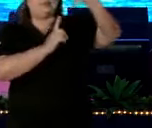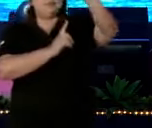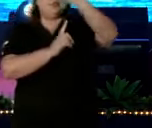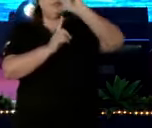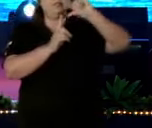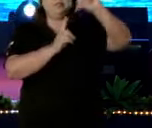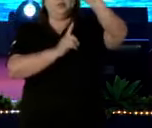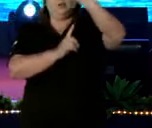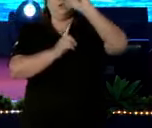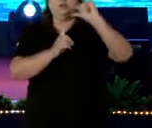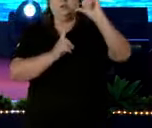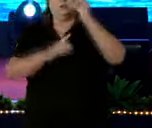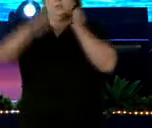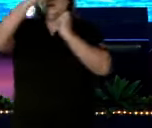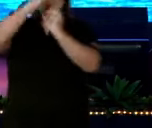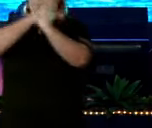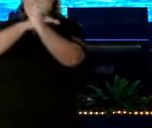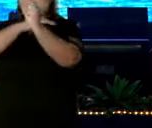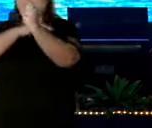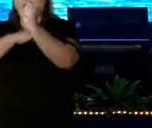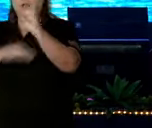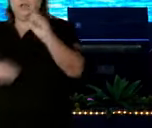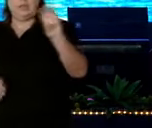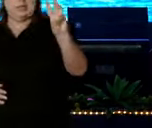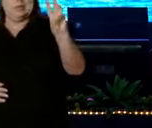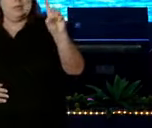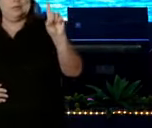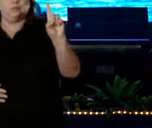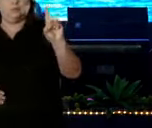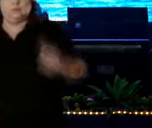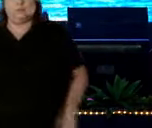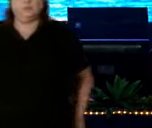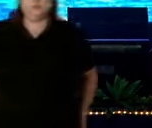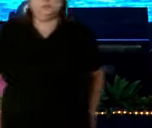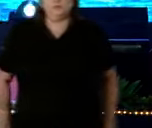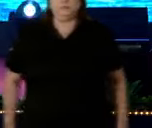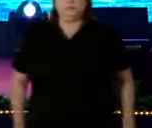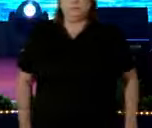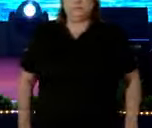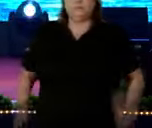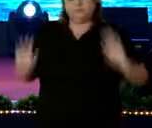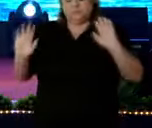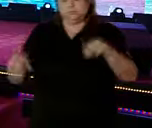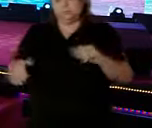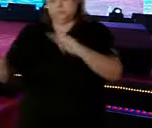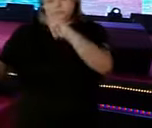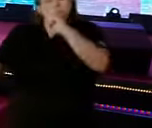ungido. Isaías 6:1, hermano, vaya conmigo. Y vamos a recorrer